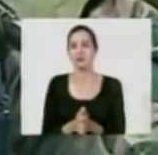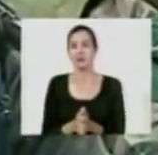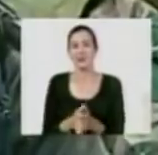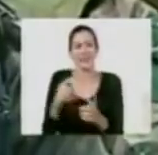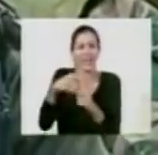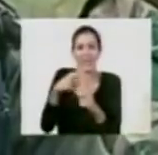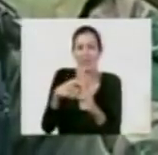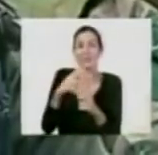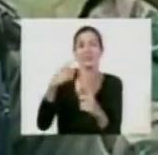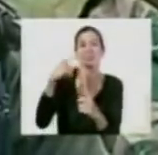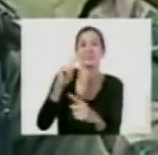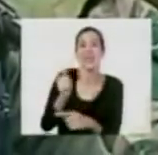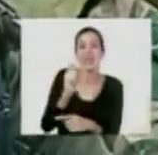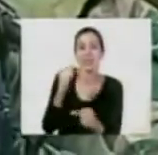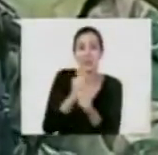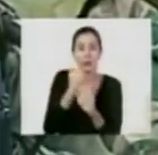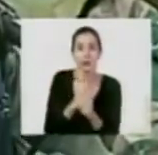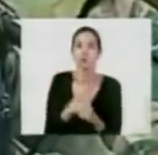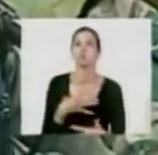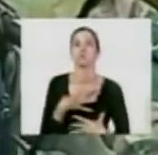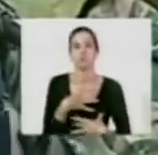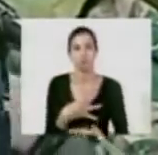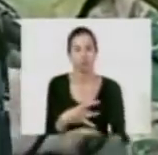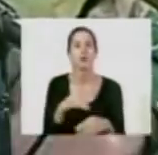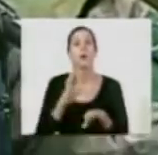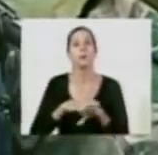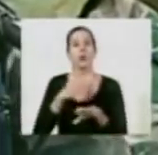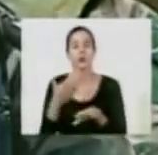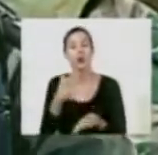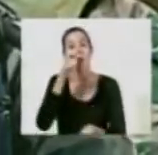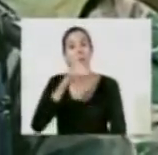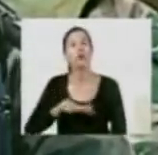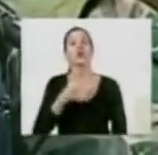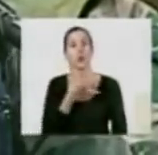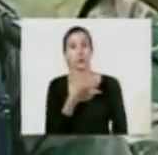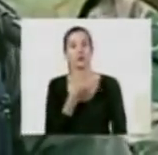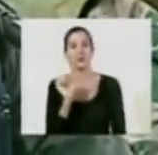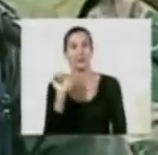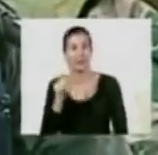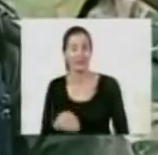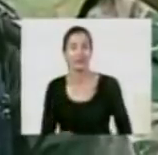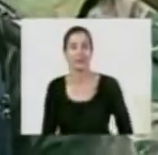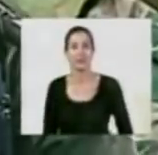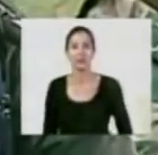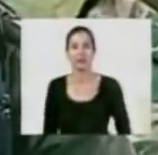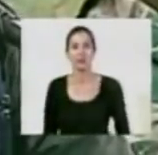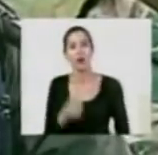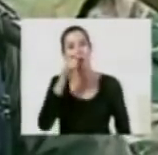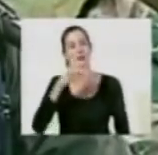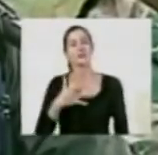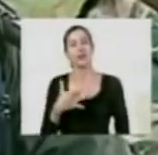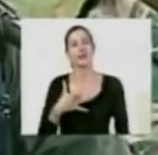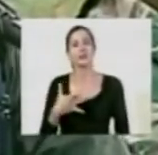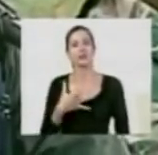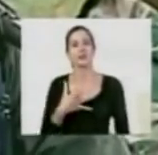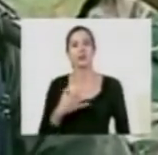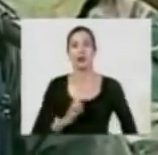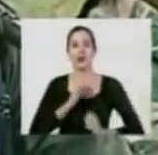el pueblo es una cosa sumamente interesante porque al pueblo le gusta. El pueblo se siente entusiasta